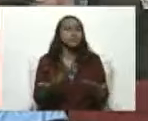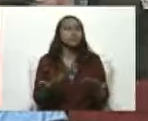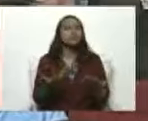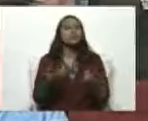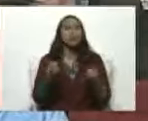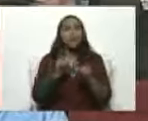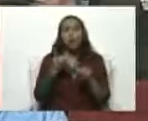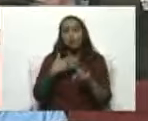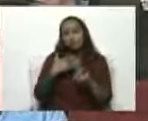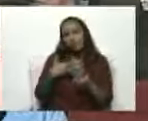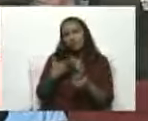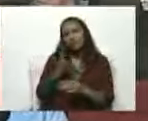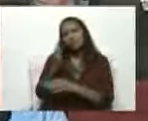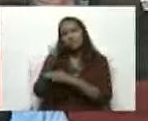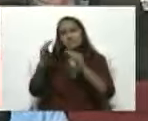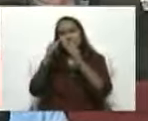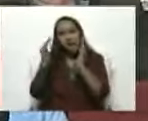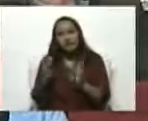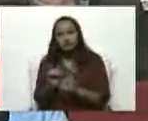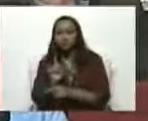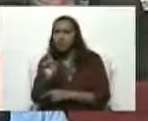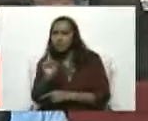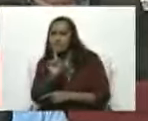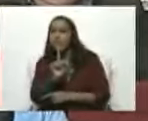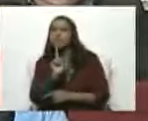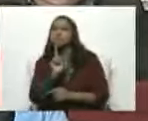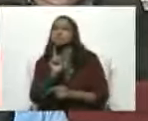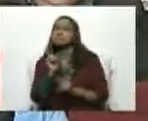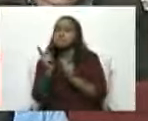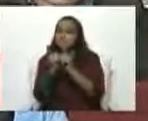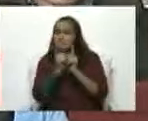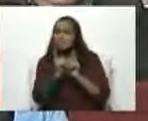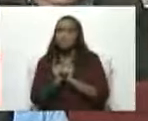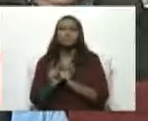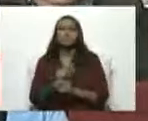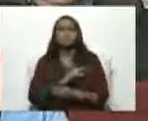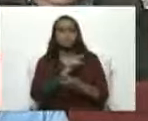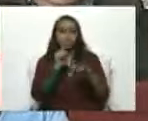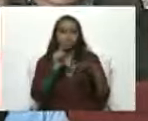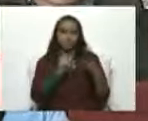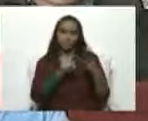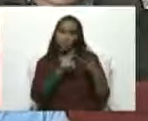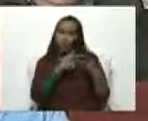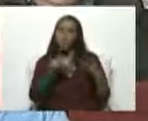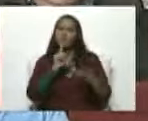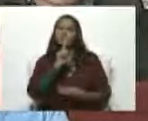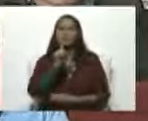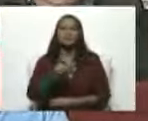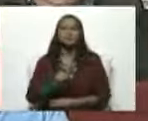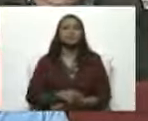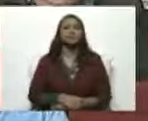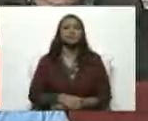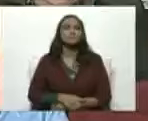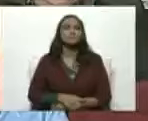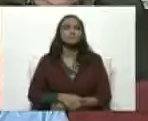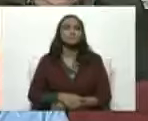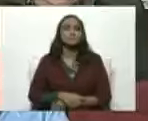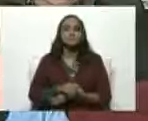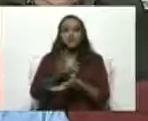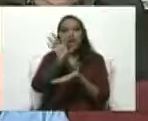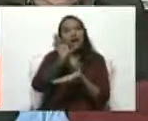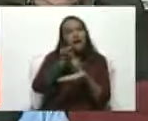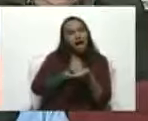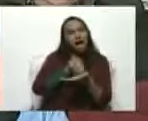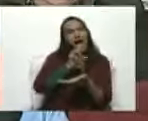del 1x10x7. Y una tercera pregunta, esta aplicación es para